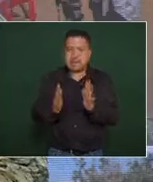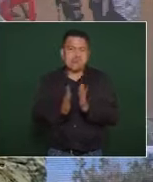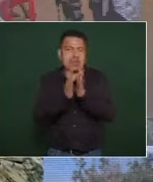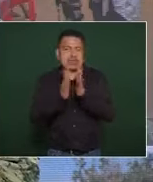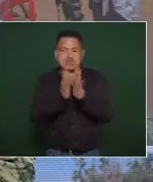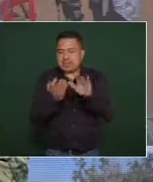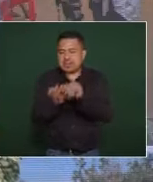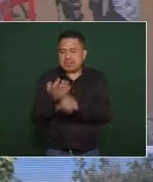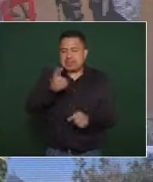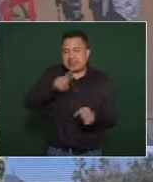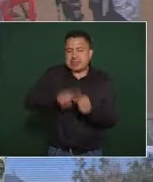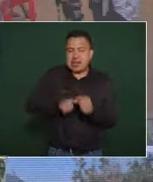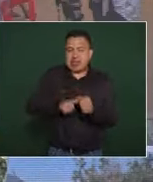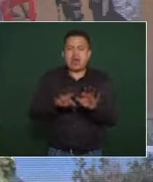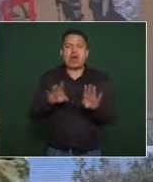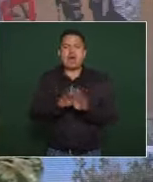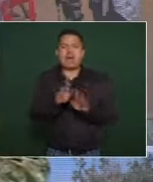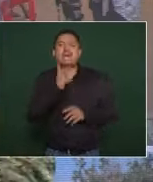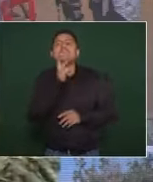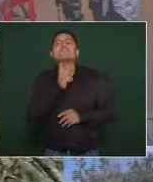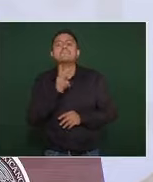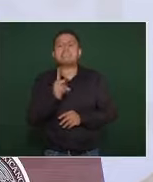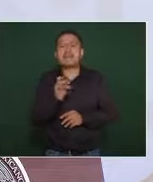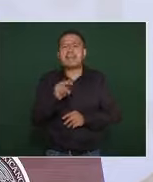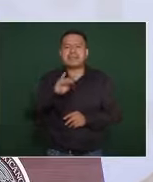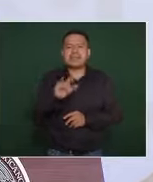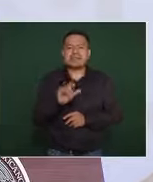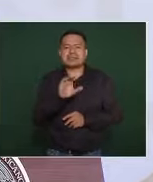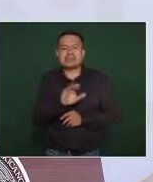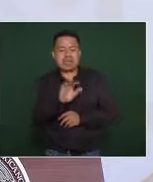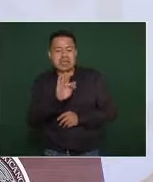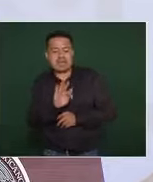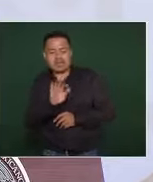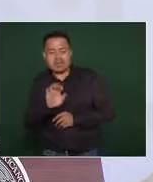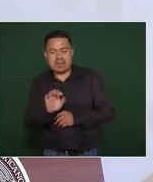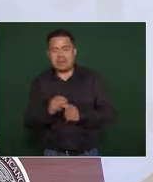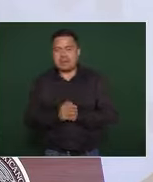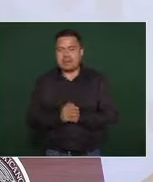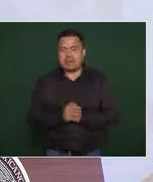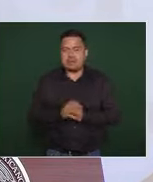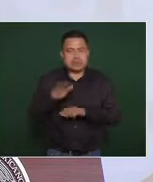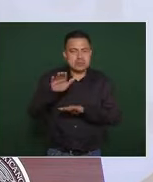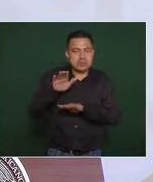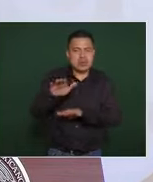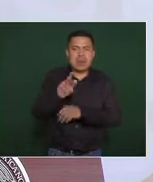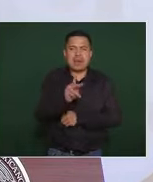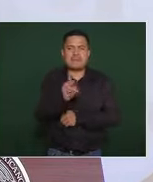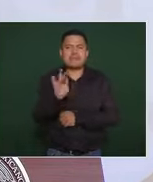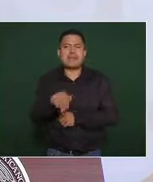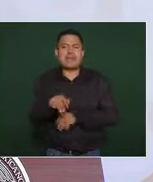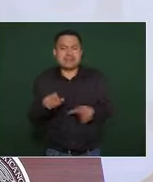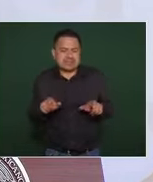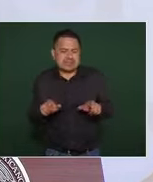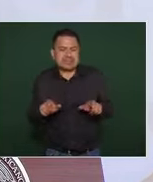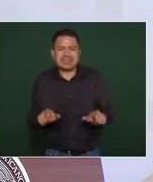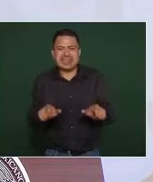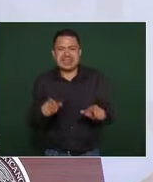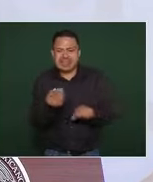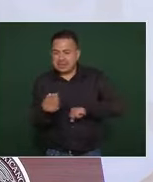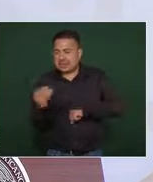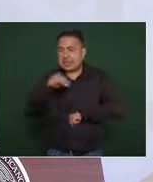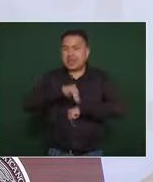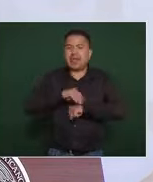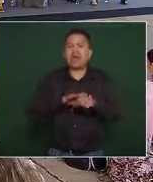estatal mayoritaria como Pemex y Comisión Federal de Electricidad. Sobre el plan de seguridad que se